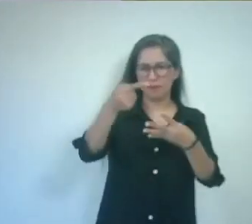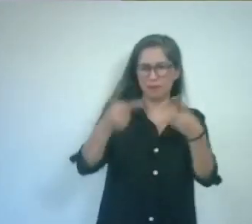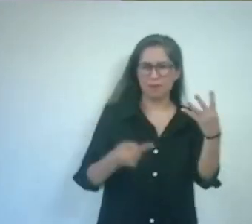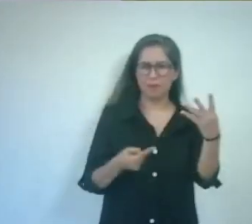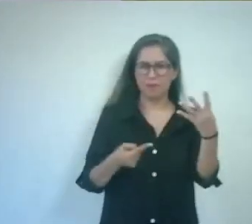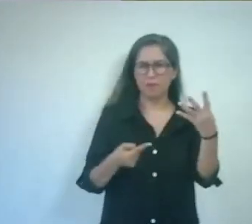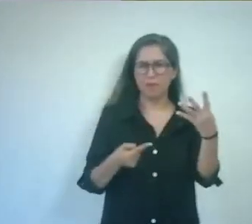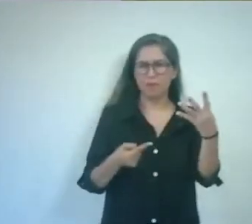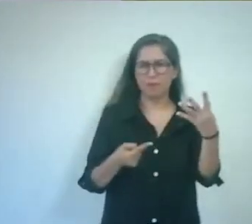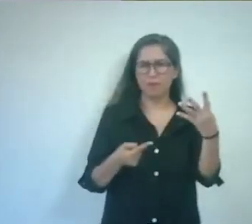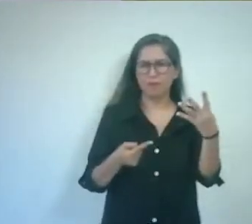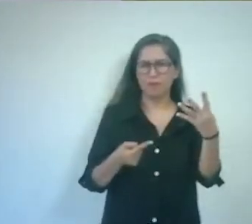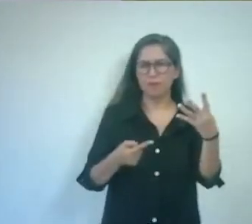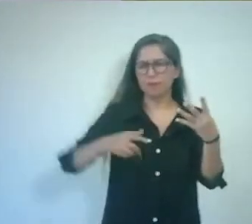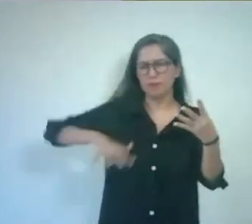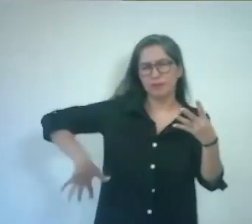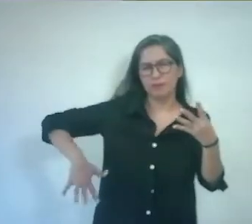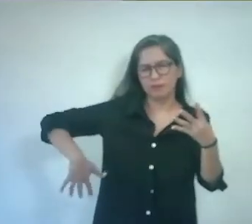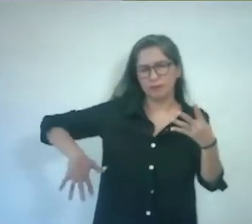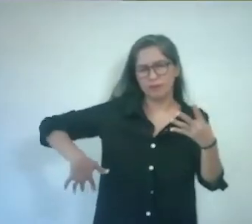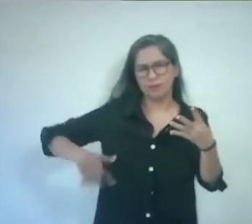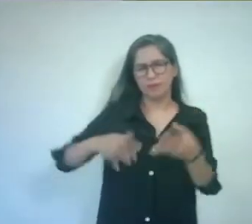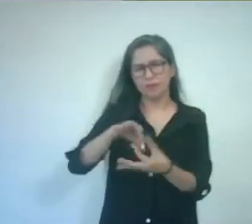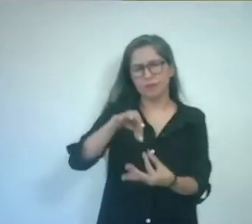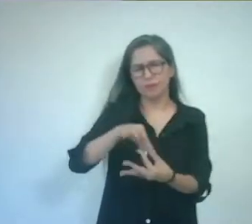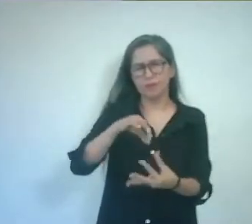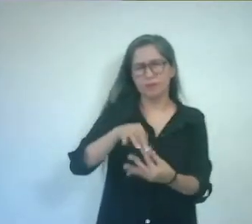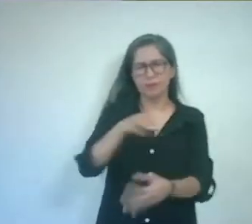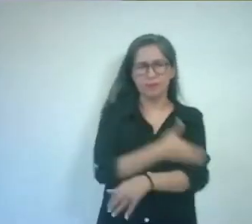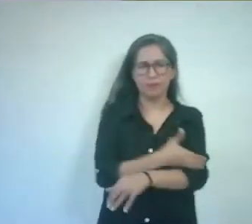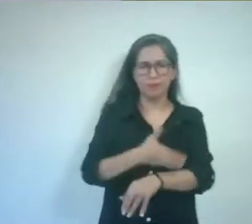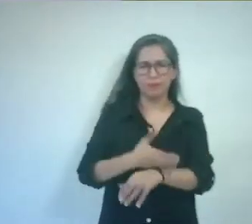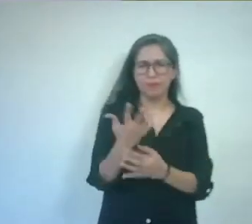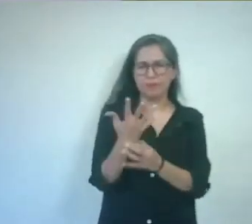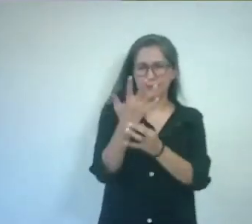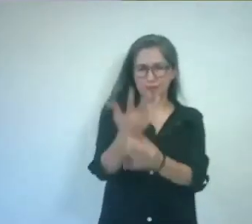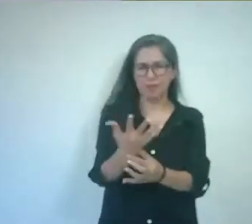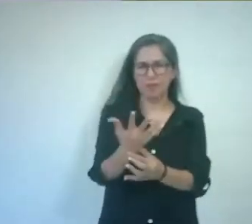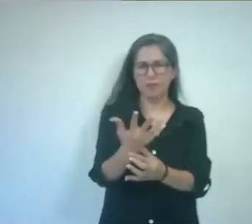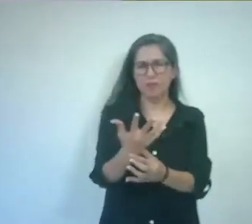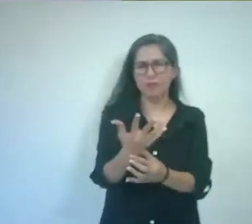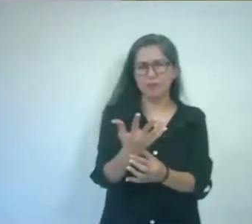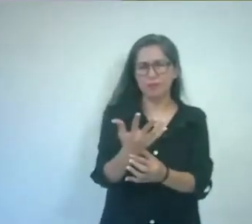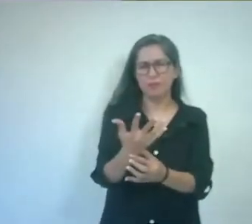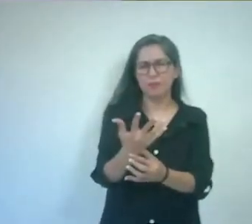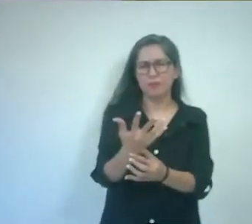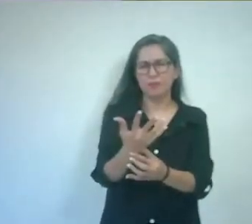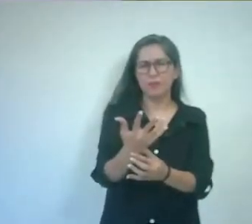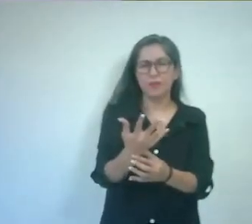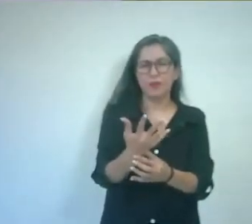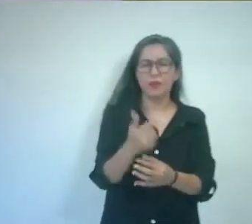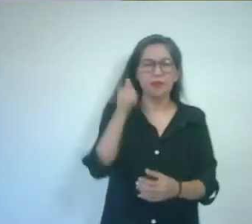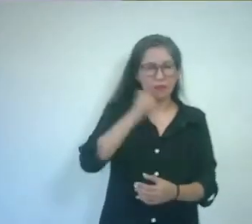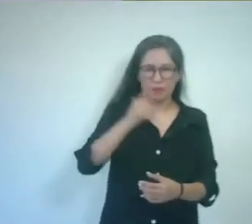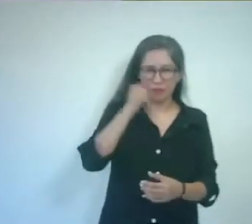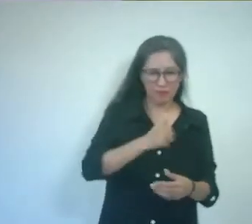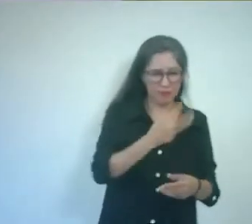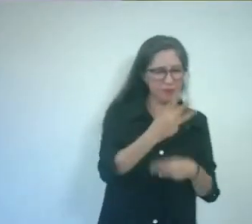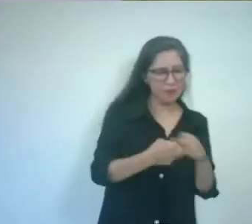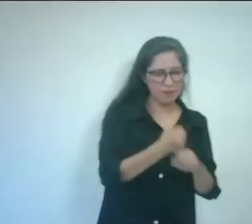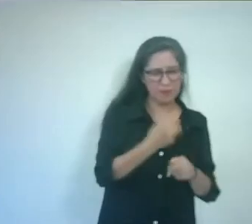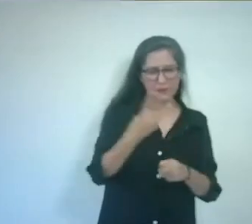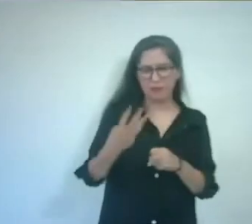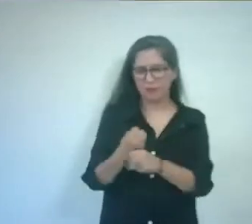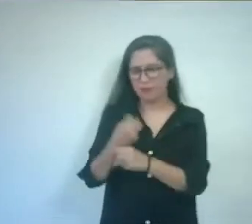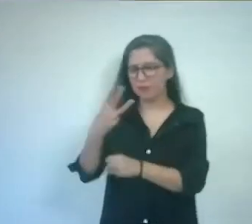que refuerzan algunos de los comentarios que han hecho mis compañeras y compañeros. Cada proceso electoral tiene